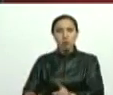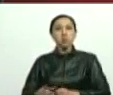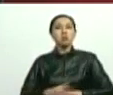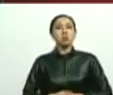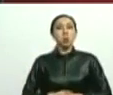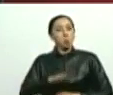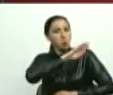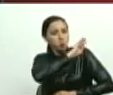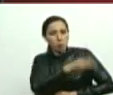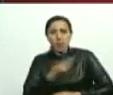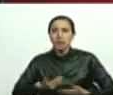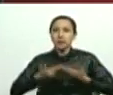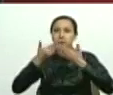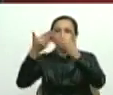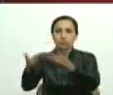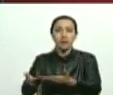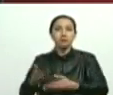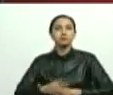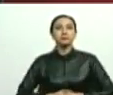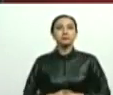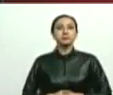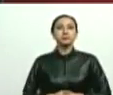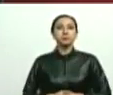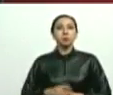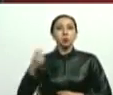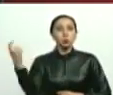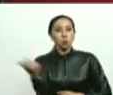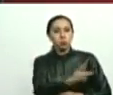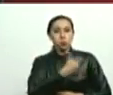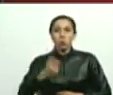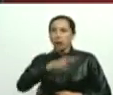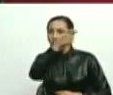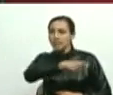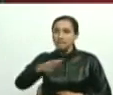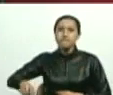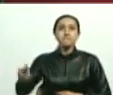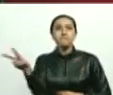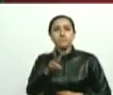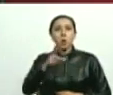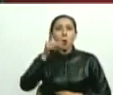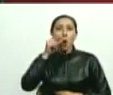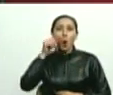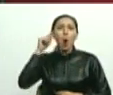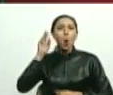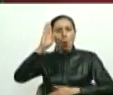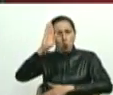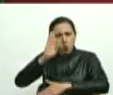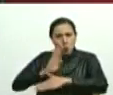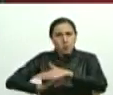pueblo, ir a la búsqueda del venezolano, de la venezolana humilde de a pie,